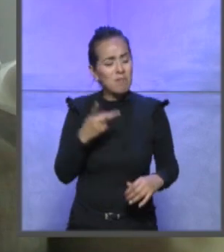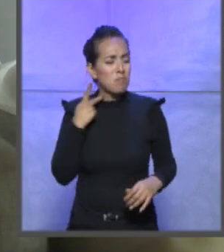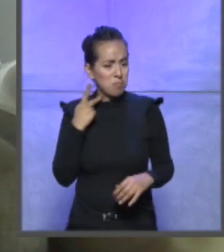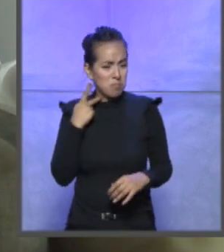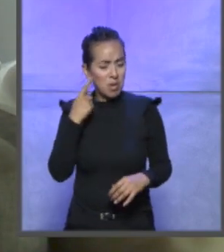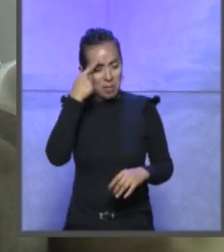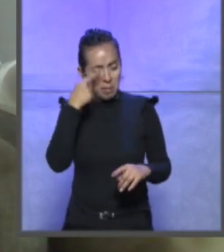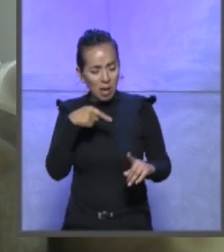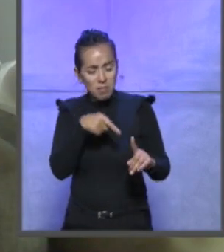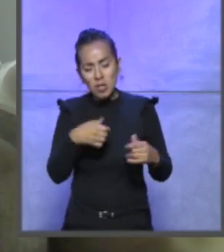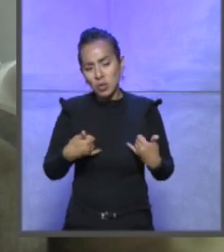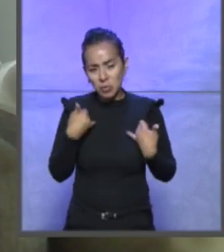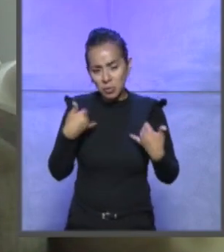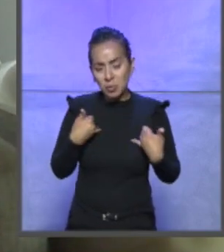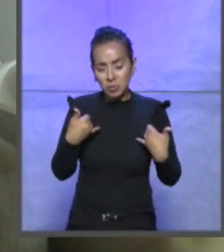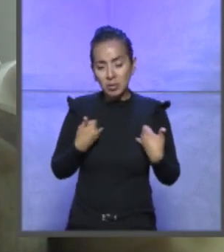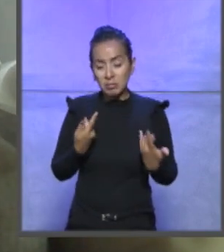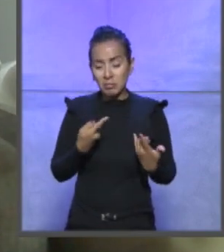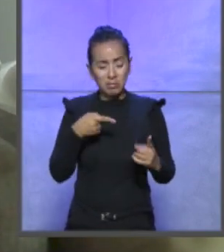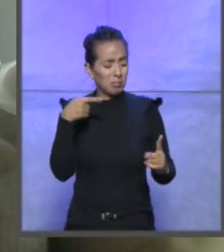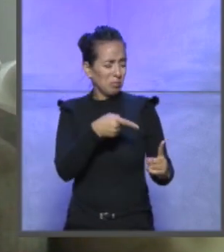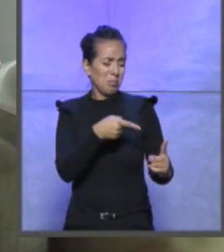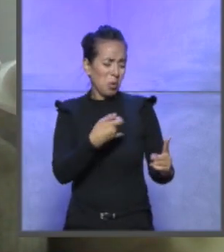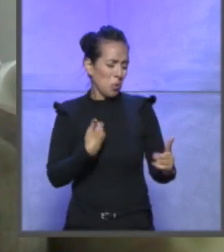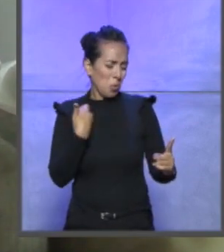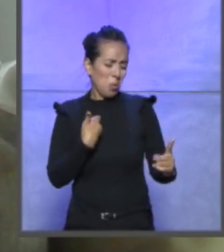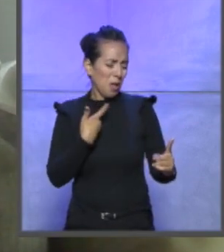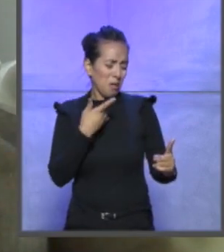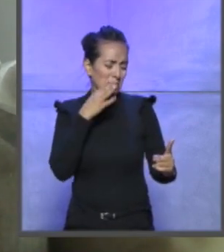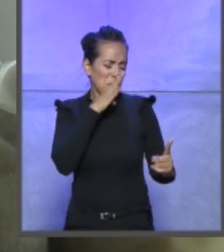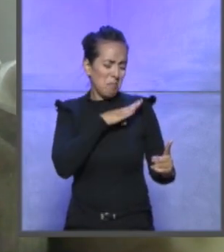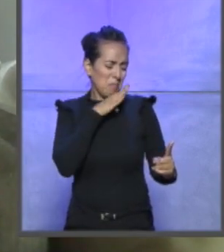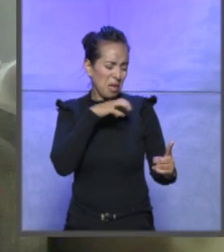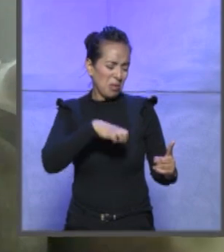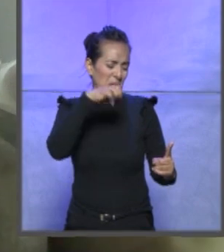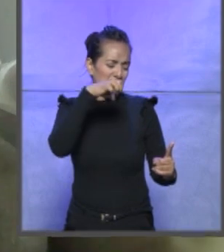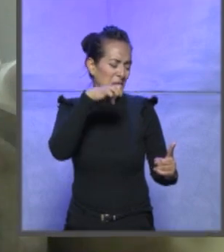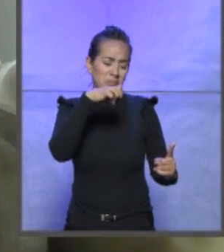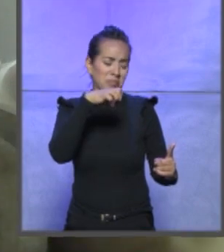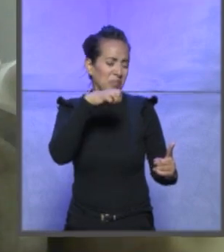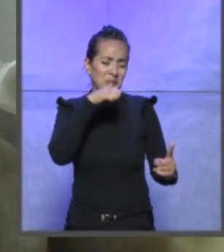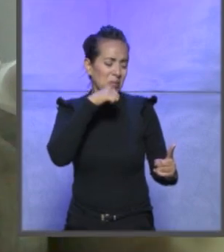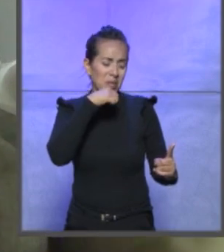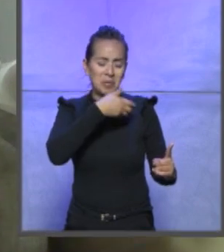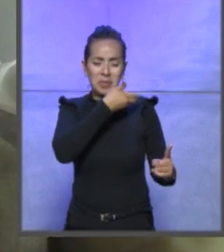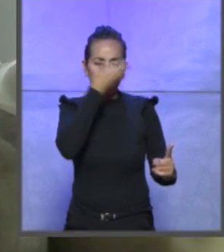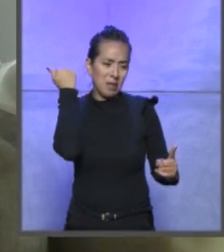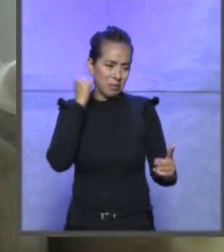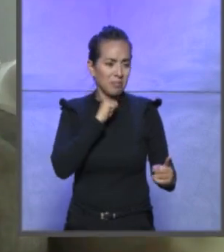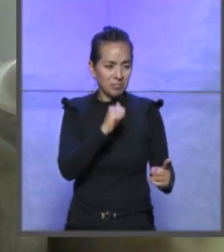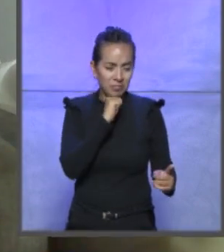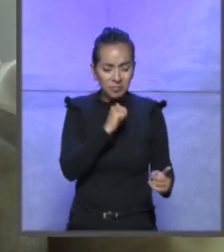en los jóvenes, los cuales se basa en que nos tachan de inmaduros, de inexpertos por nuestra corta edad, porque